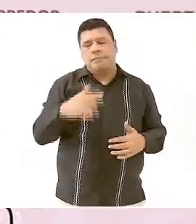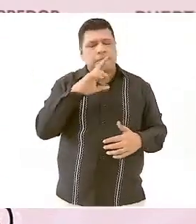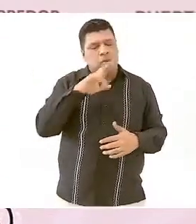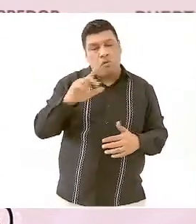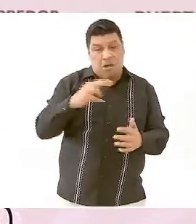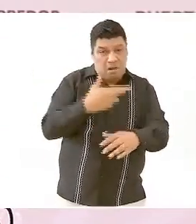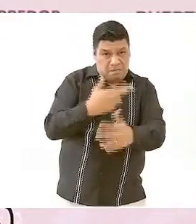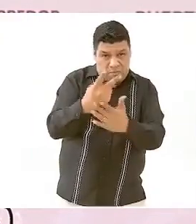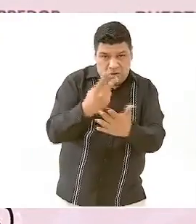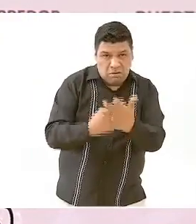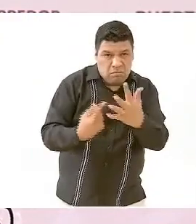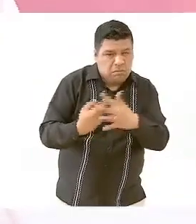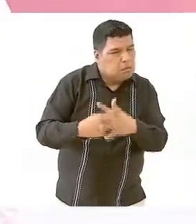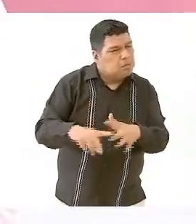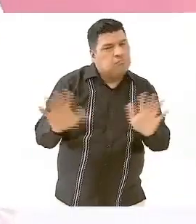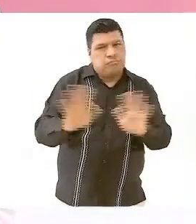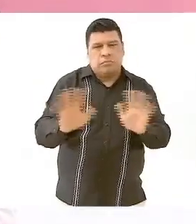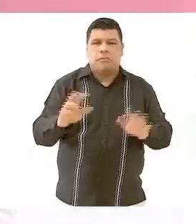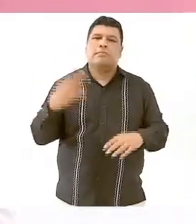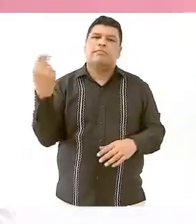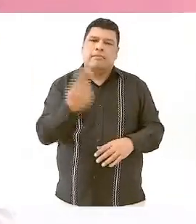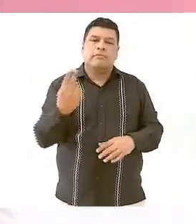en el 24 me preocupa,